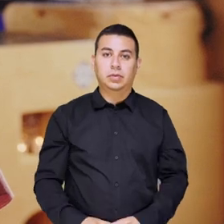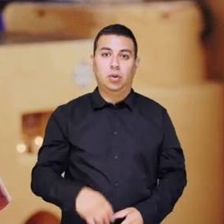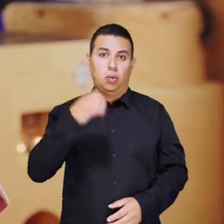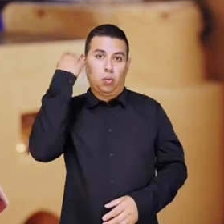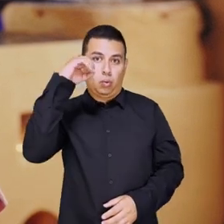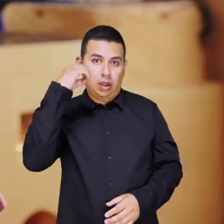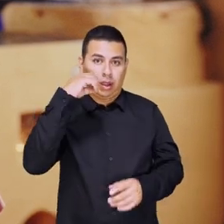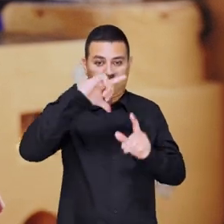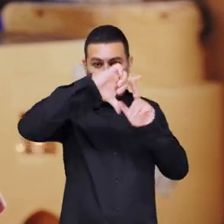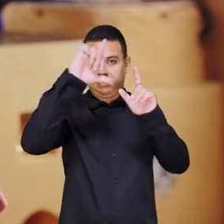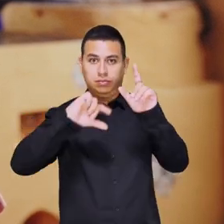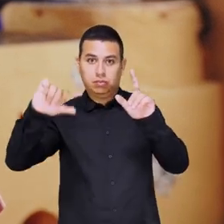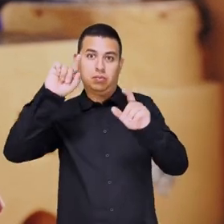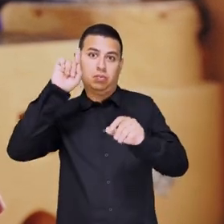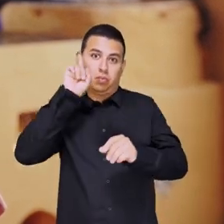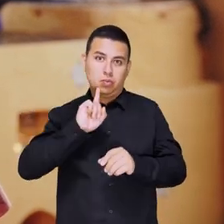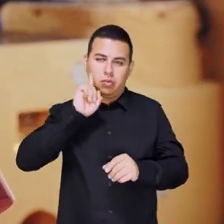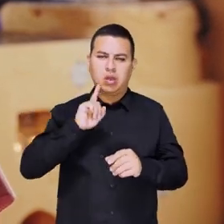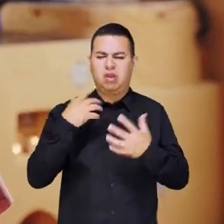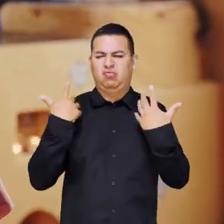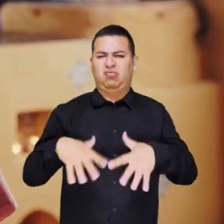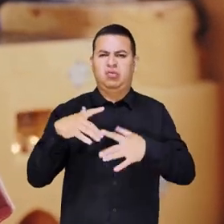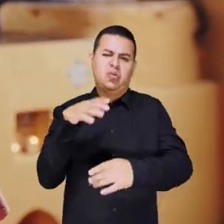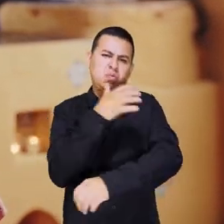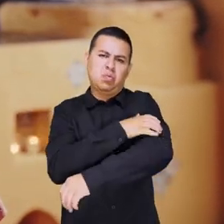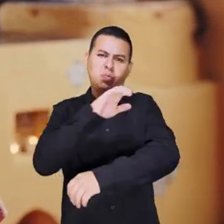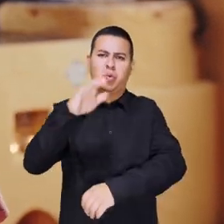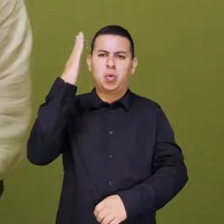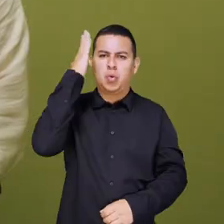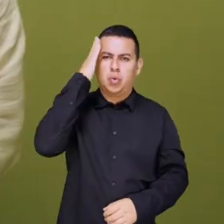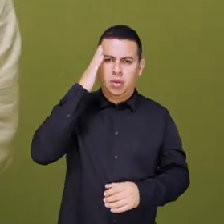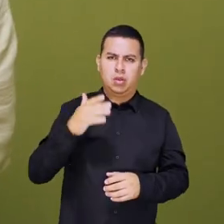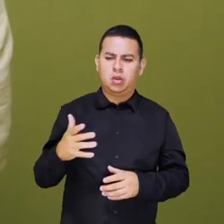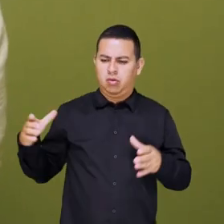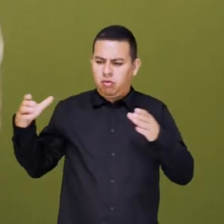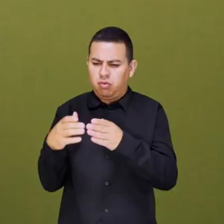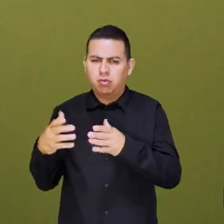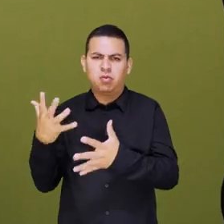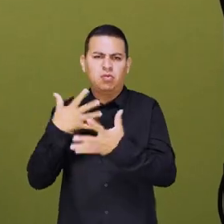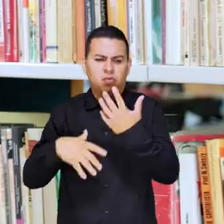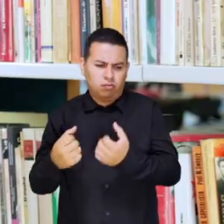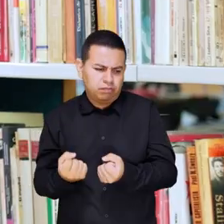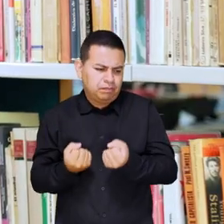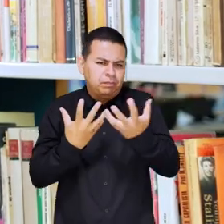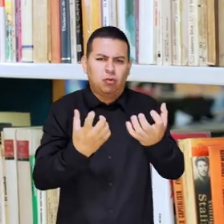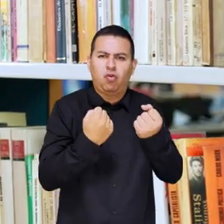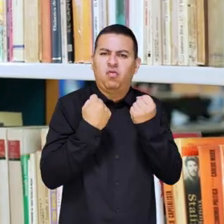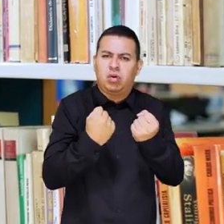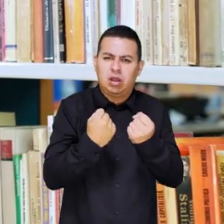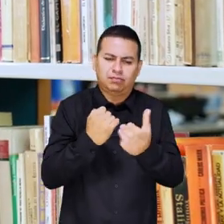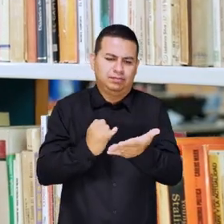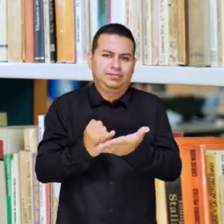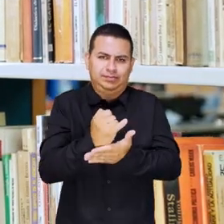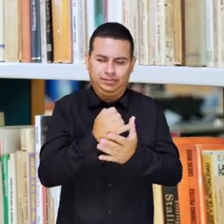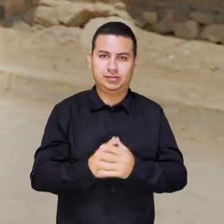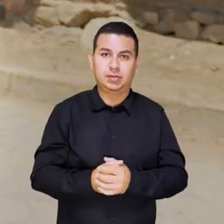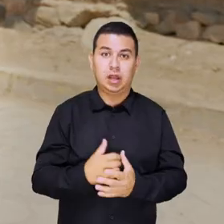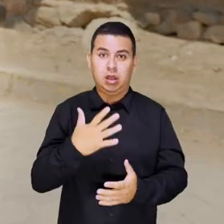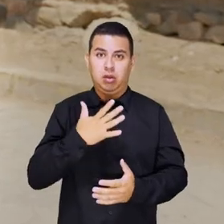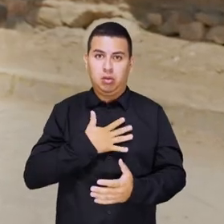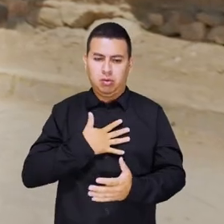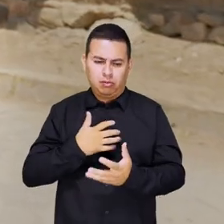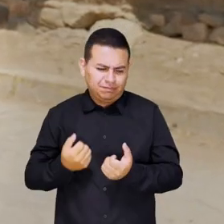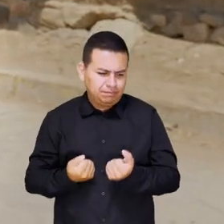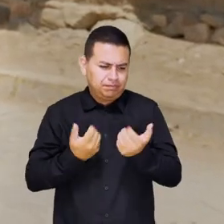Legunal va, nesagach me, rachni rusalno. Ponesti, rerseno, rnireni, nesarulereni,